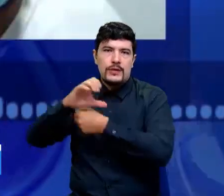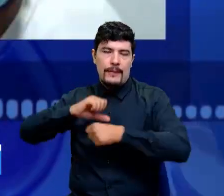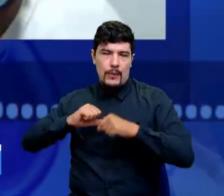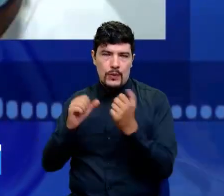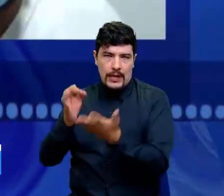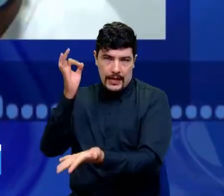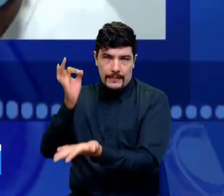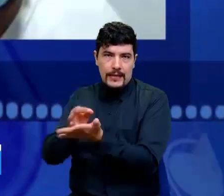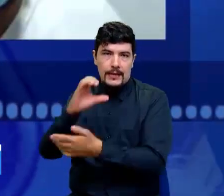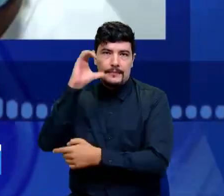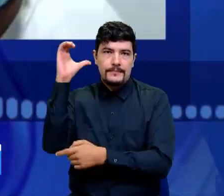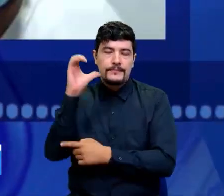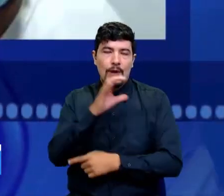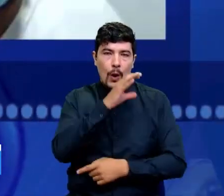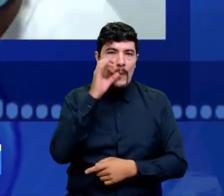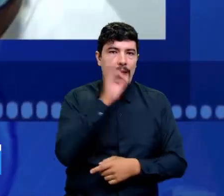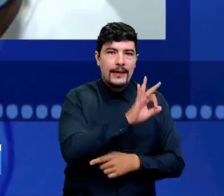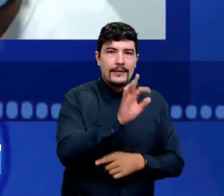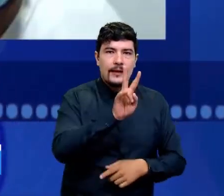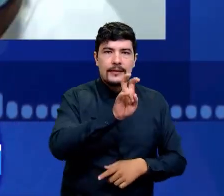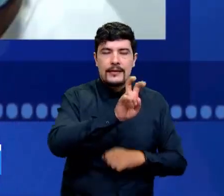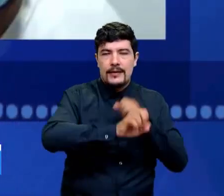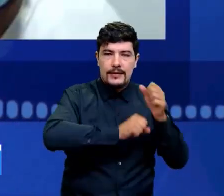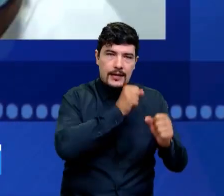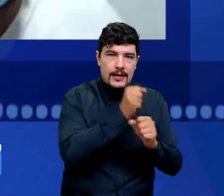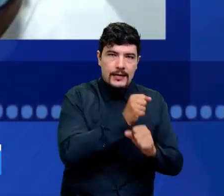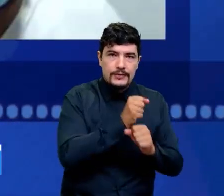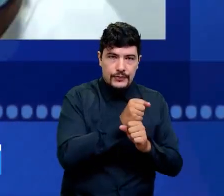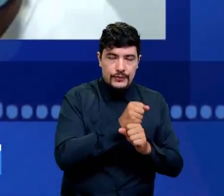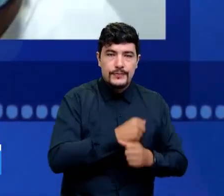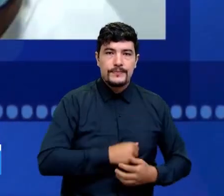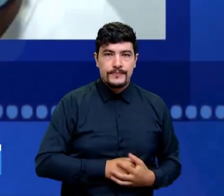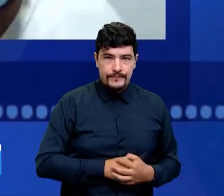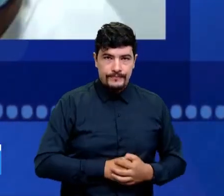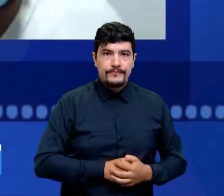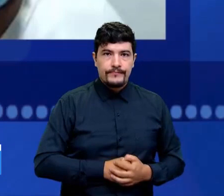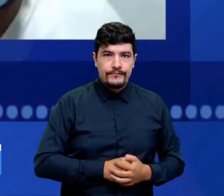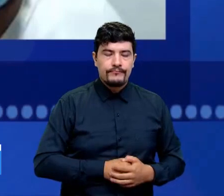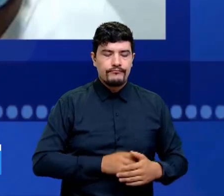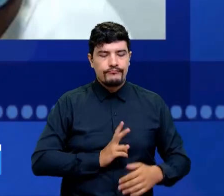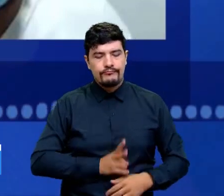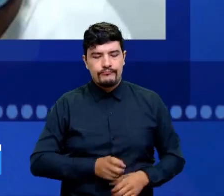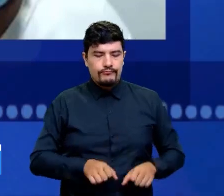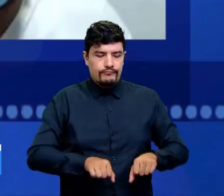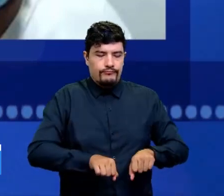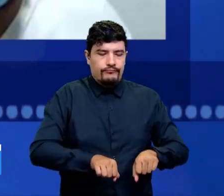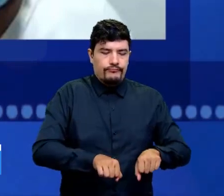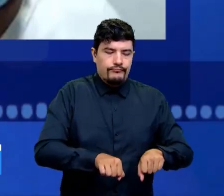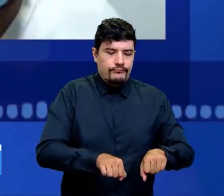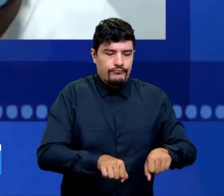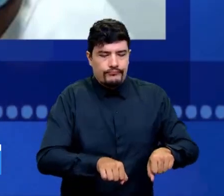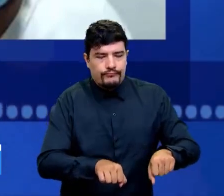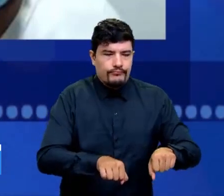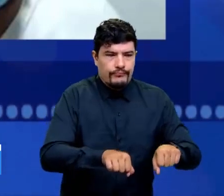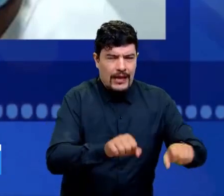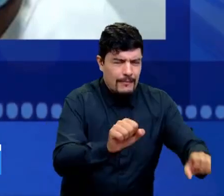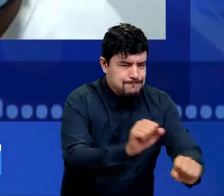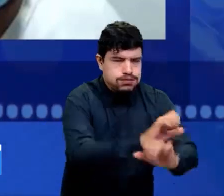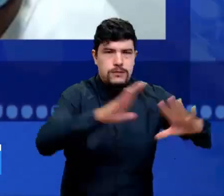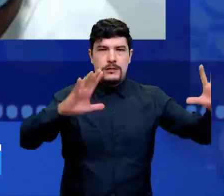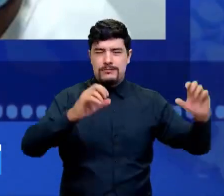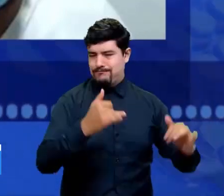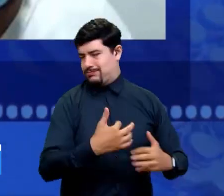Cáceres García, masculino de 37 años de edad, es el minero que iba ingresando al socavón, que llevaba el coche. Él llega con heridas, con quemaduras